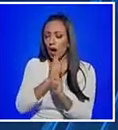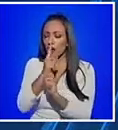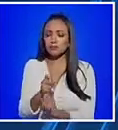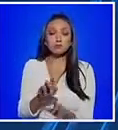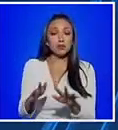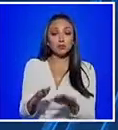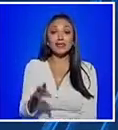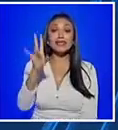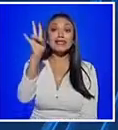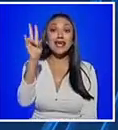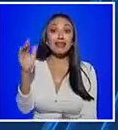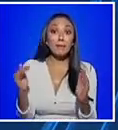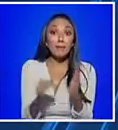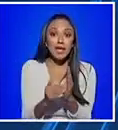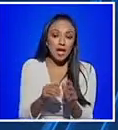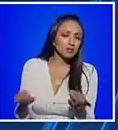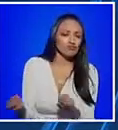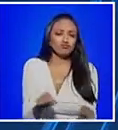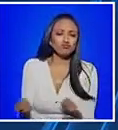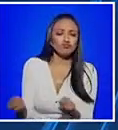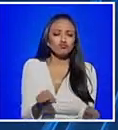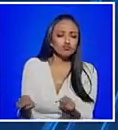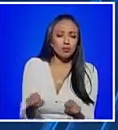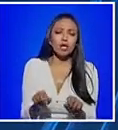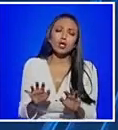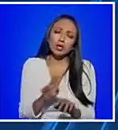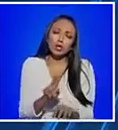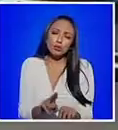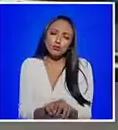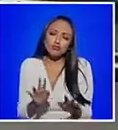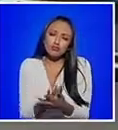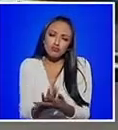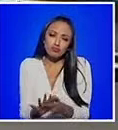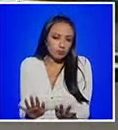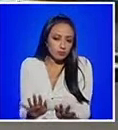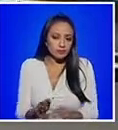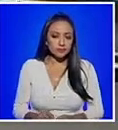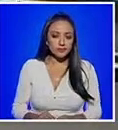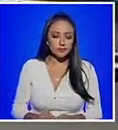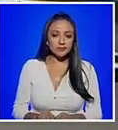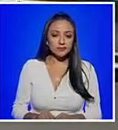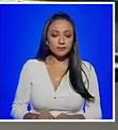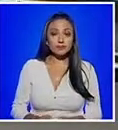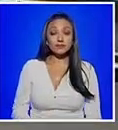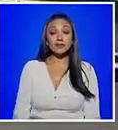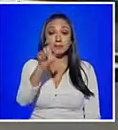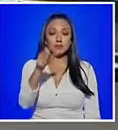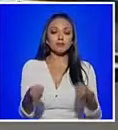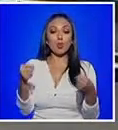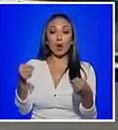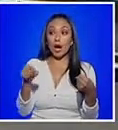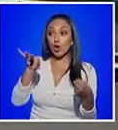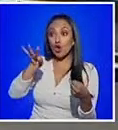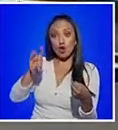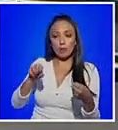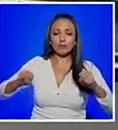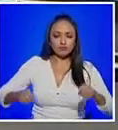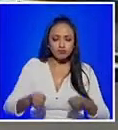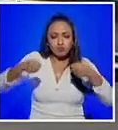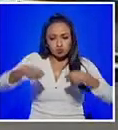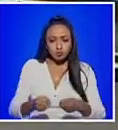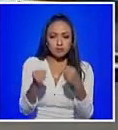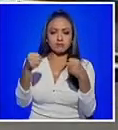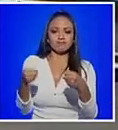unos 7.000 temblores, la mayoría moderados. El conductor de un carro robado irrumpió dentro de